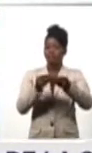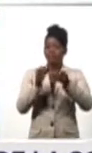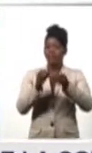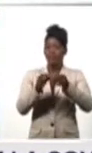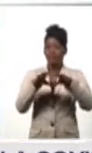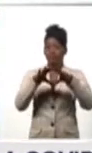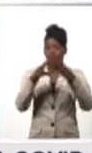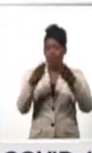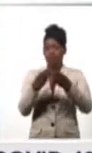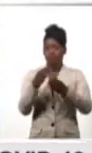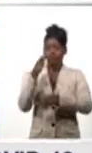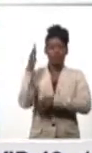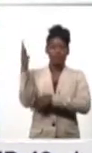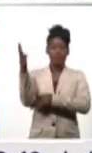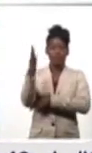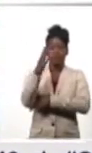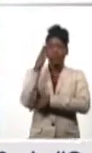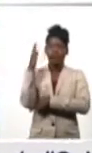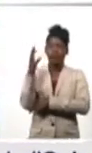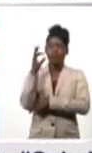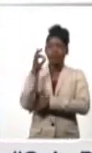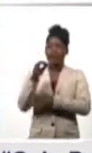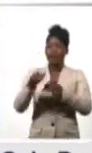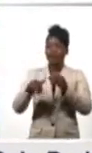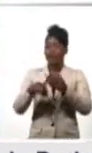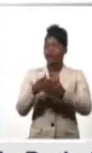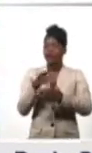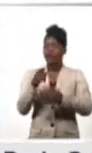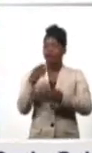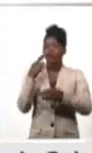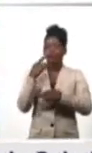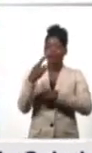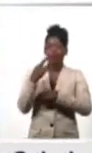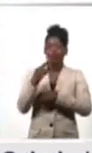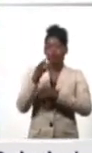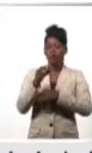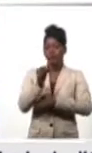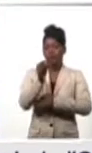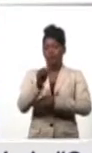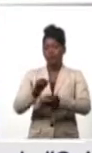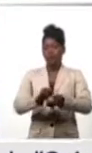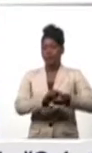del Día Mundial del Medio Ambiente, este reconocimiento, su accionar